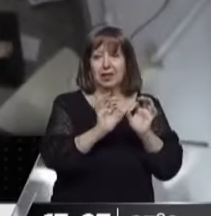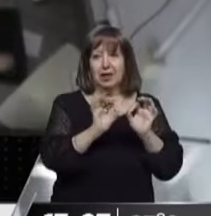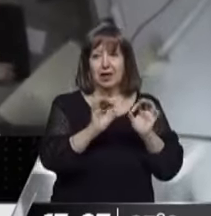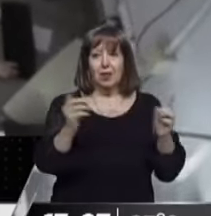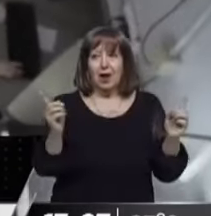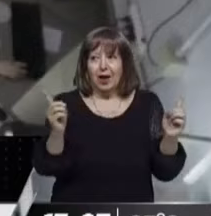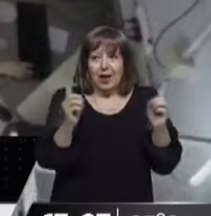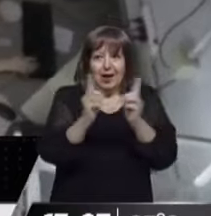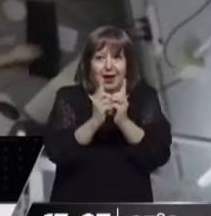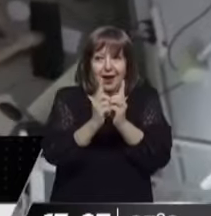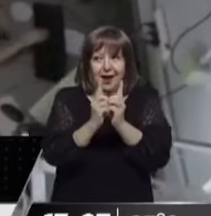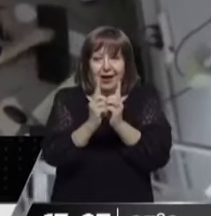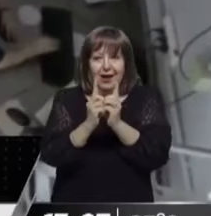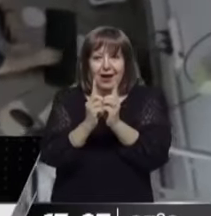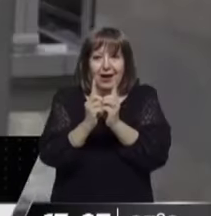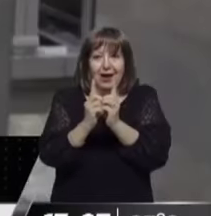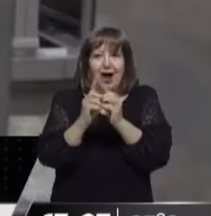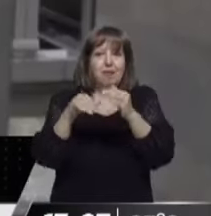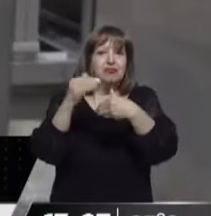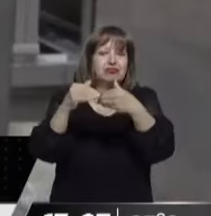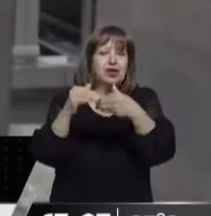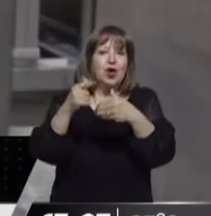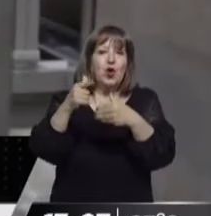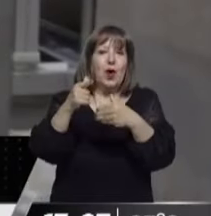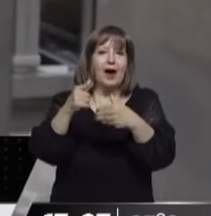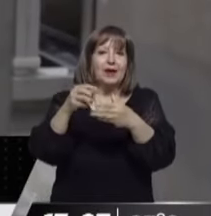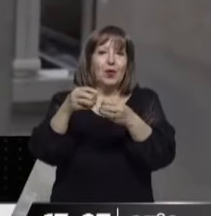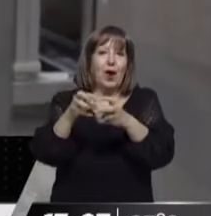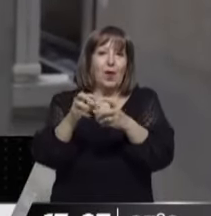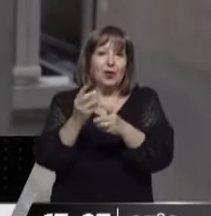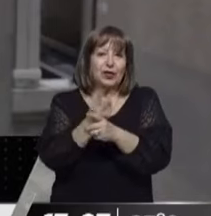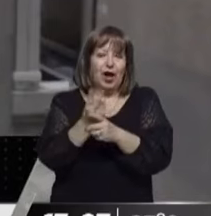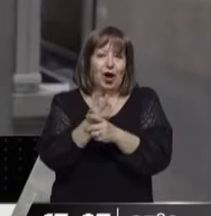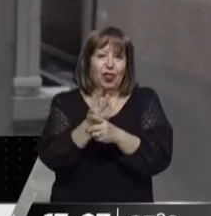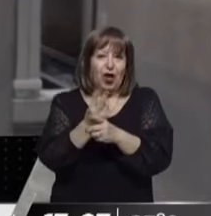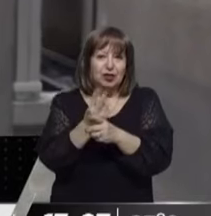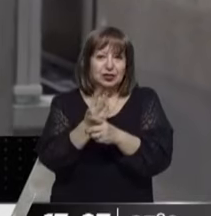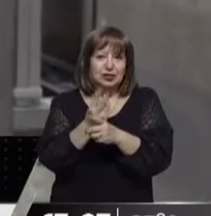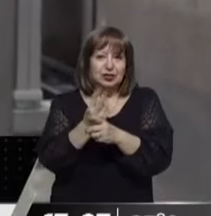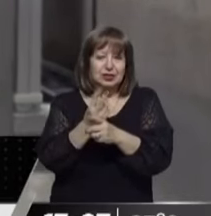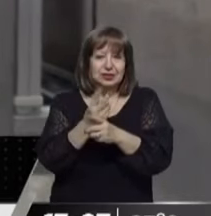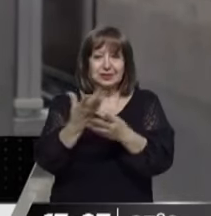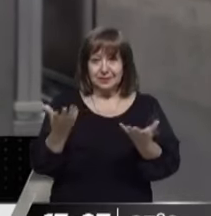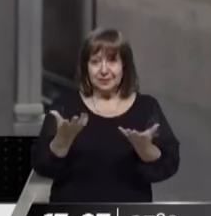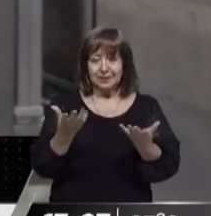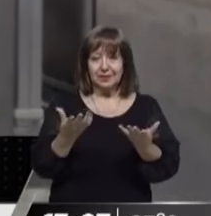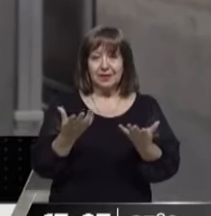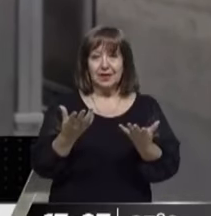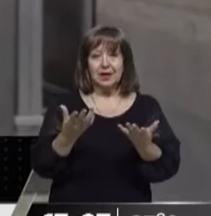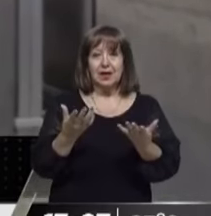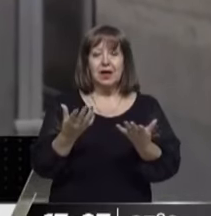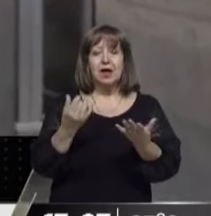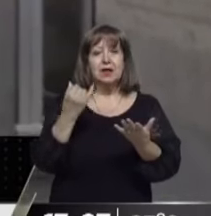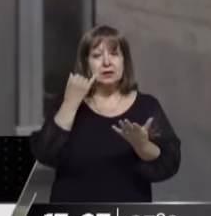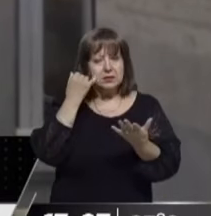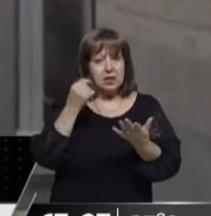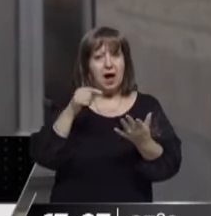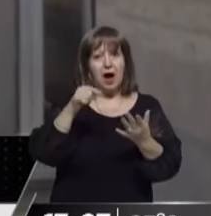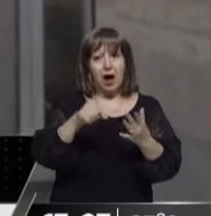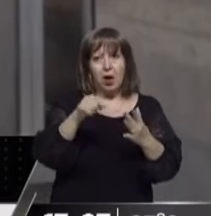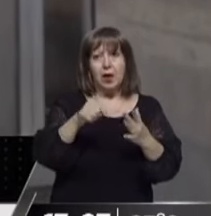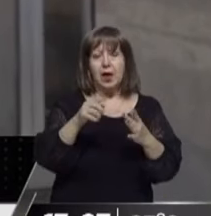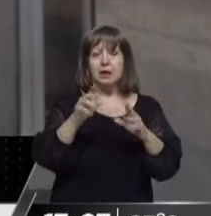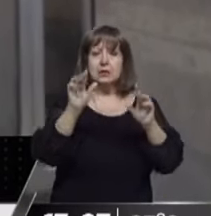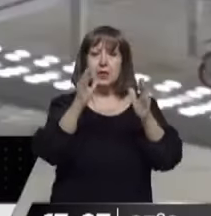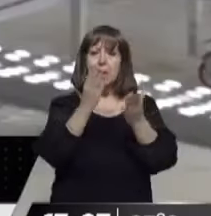técnica del insecto estéril nosotros estamos en la etapa de cría básica de establecimiento de la colonia con insectos extraídos